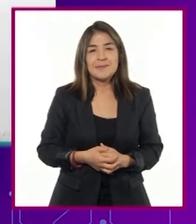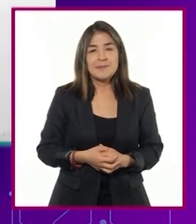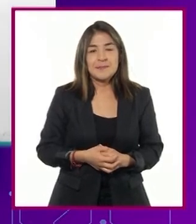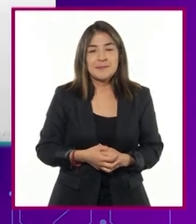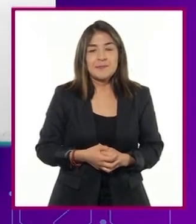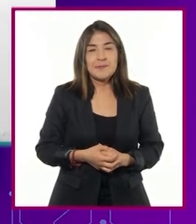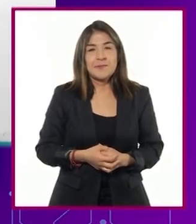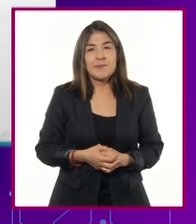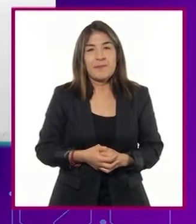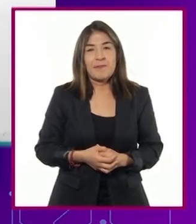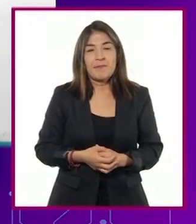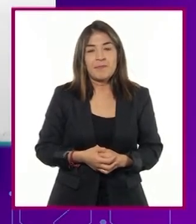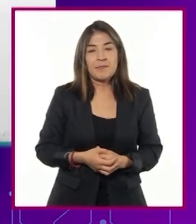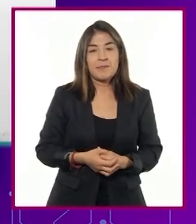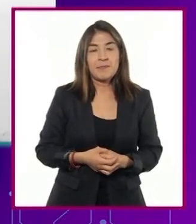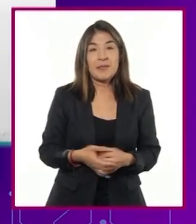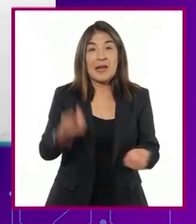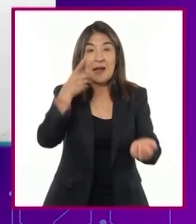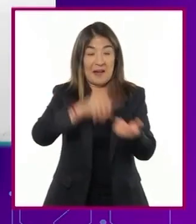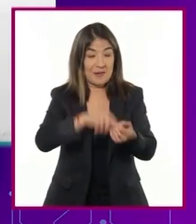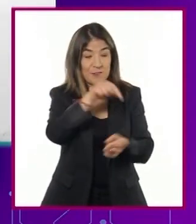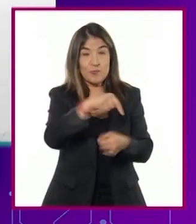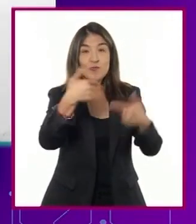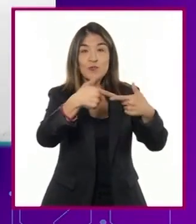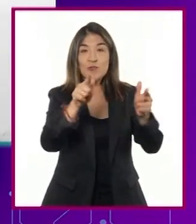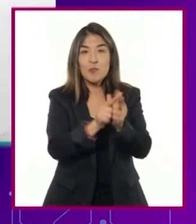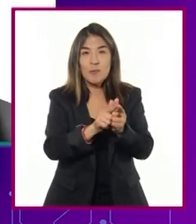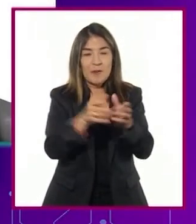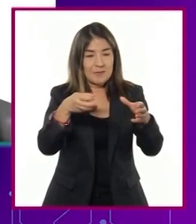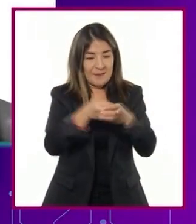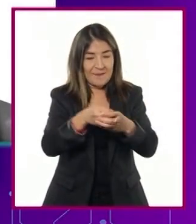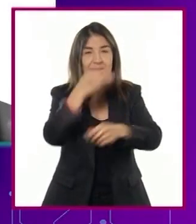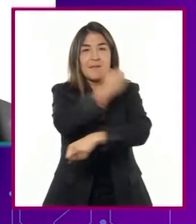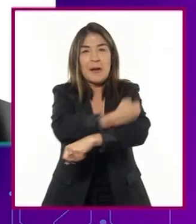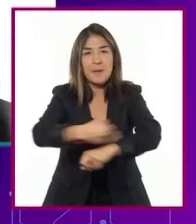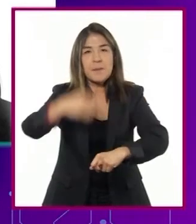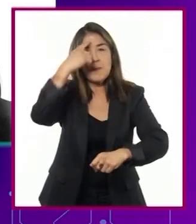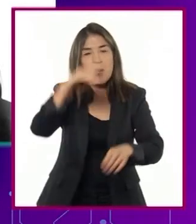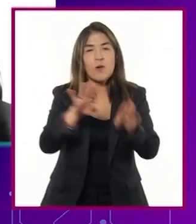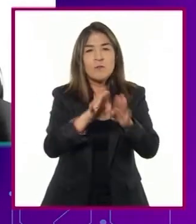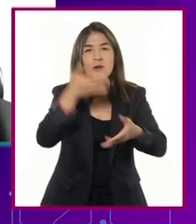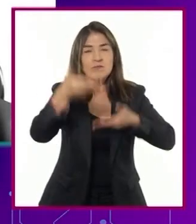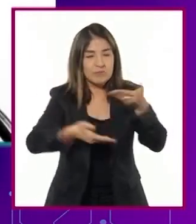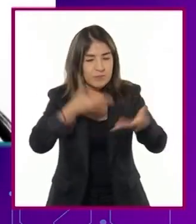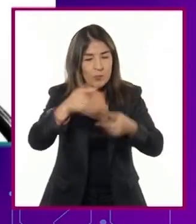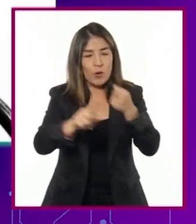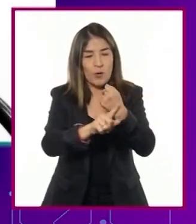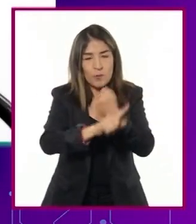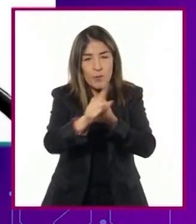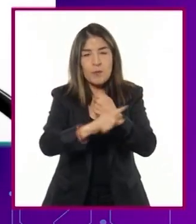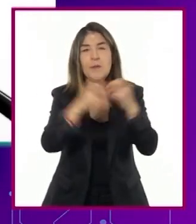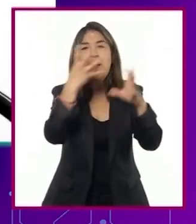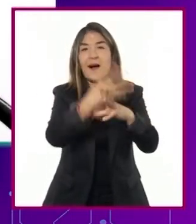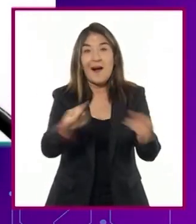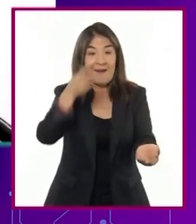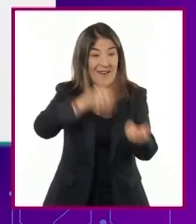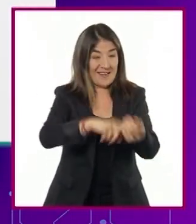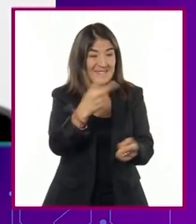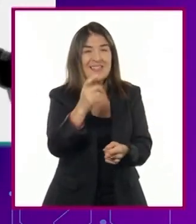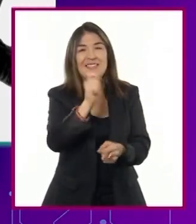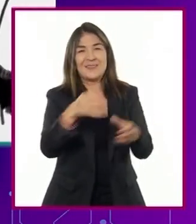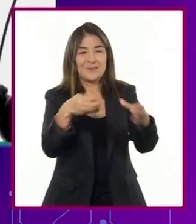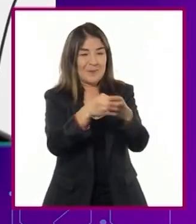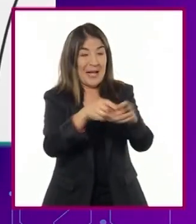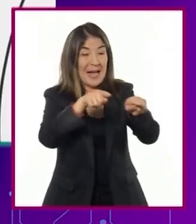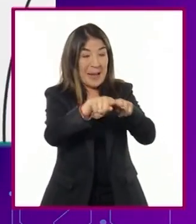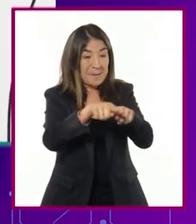Es en el seno familiar donde aprendemos a resolver conflictos. En las disputas entre hermanos, los personajes que reconocemos